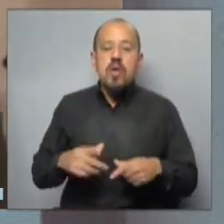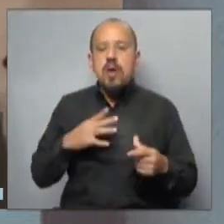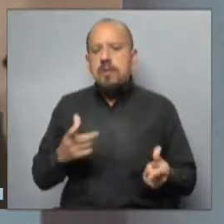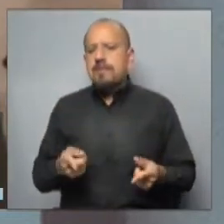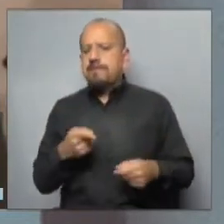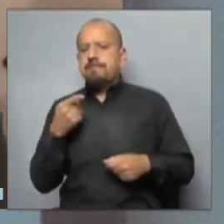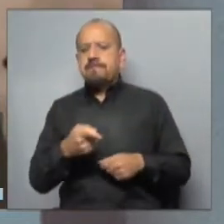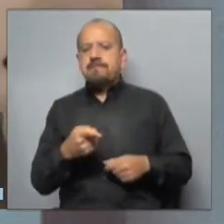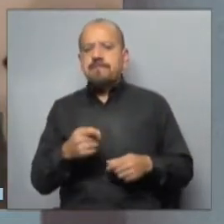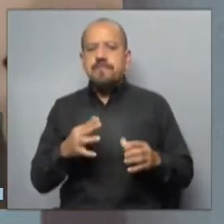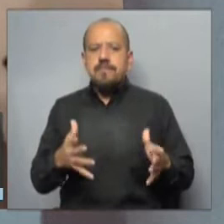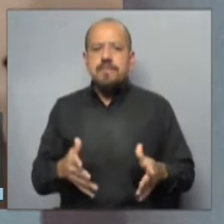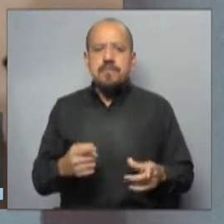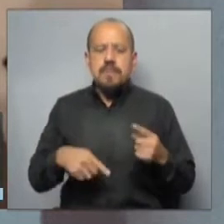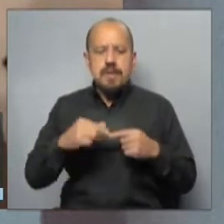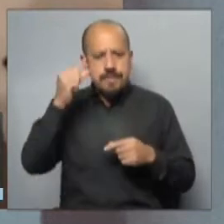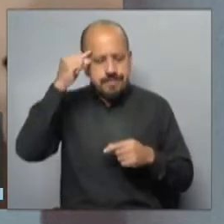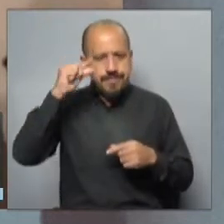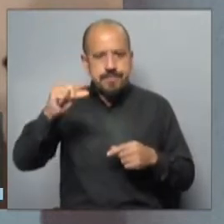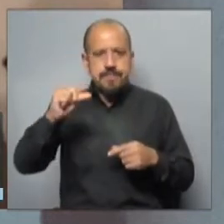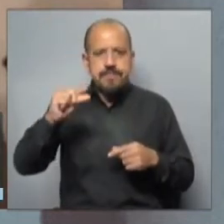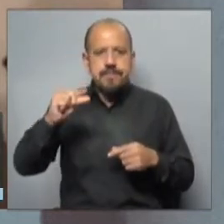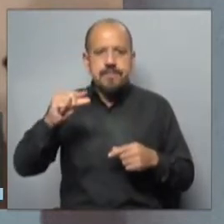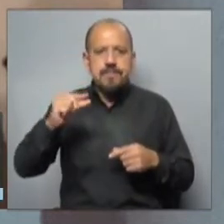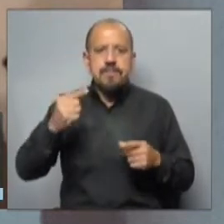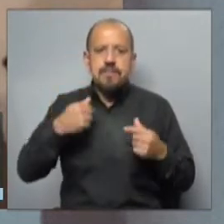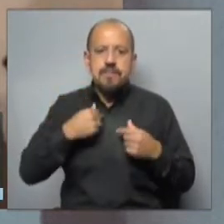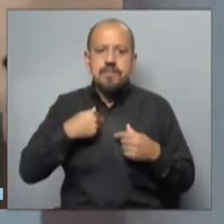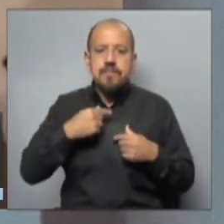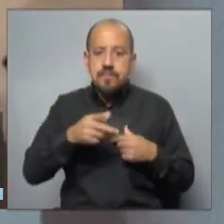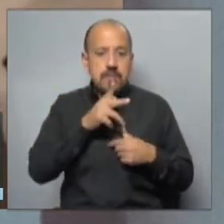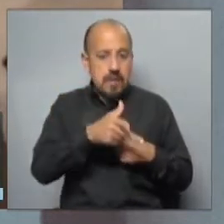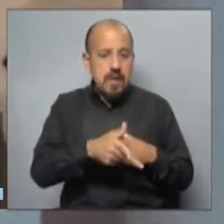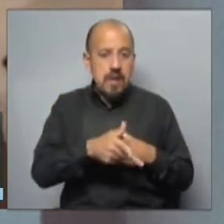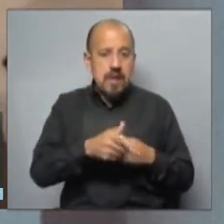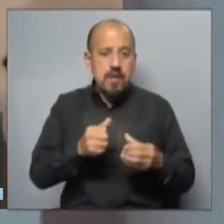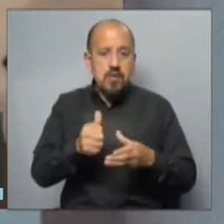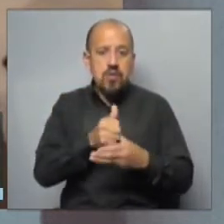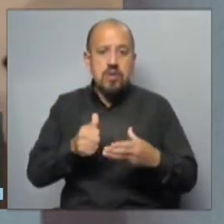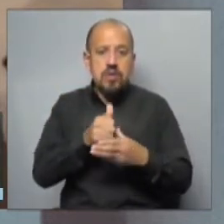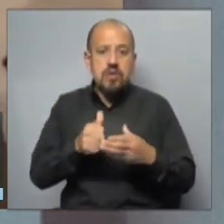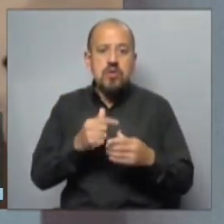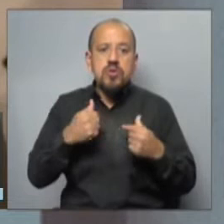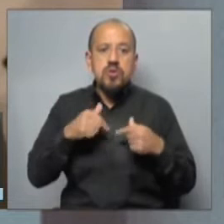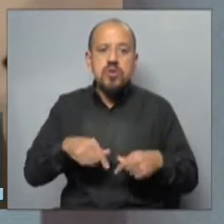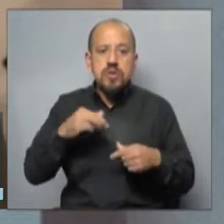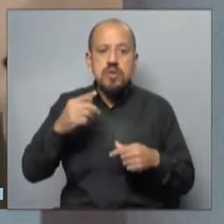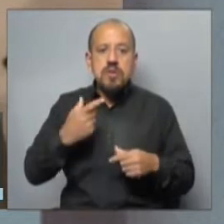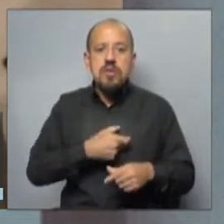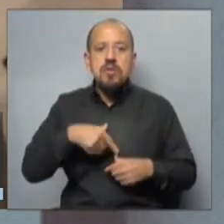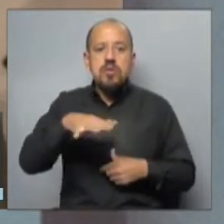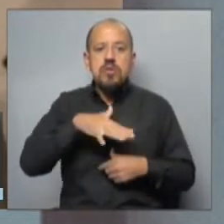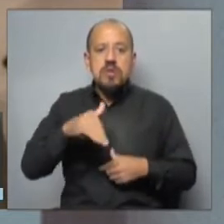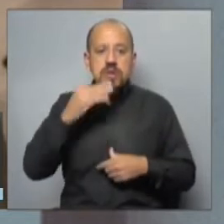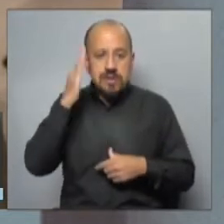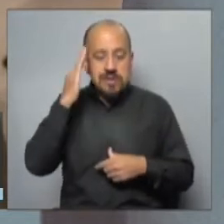que es la ignorancia como padre de un niño con autismo lo que más quiero es que esta sociedad conozca